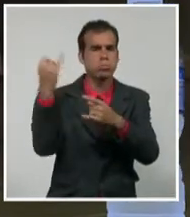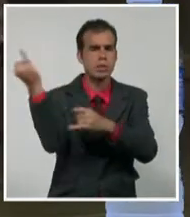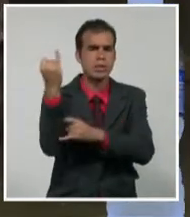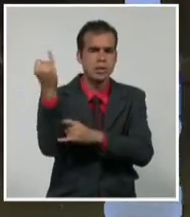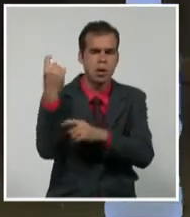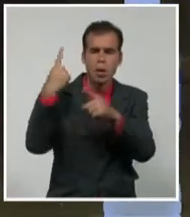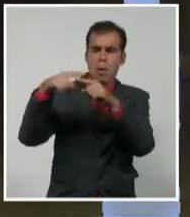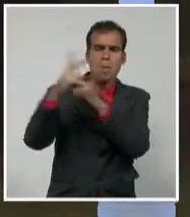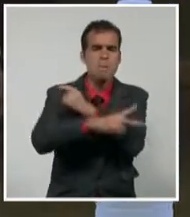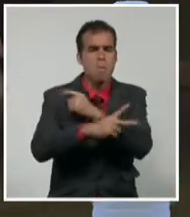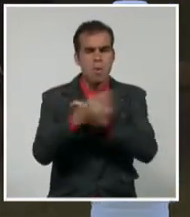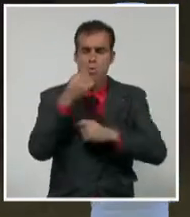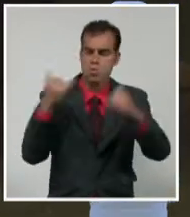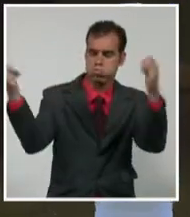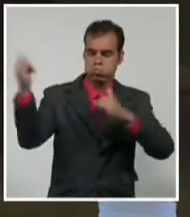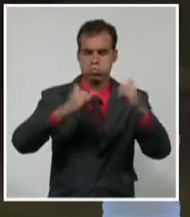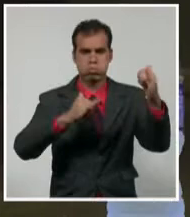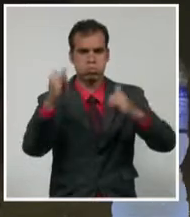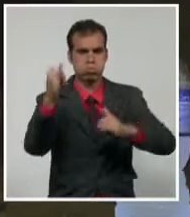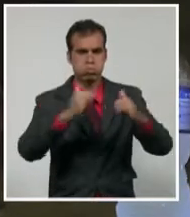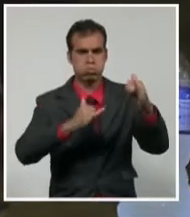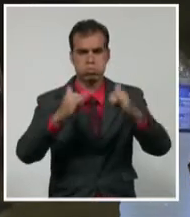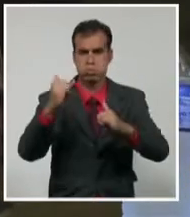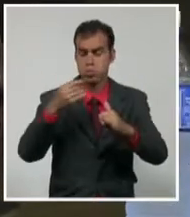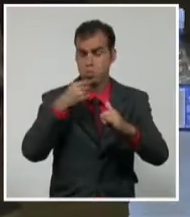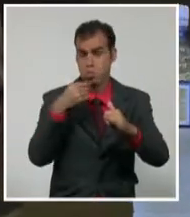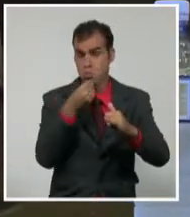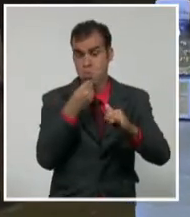así que podemos encontrar todo el producto